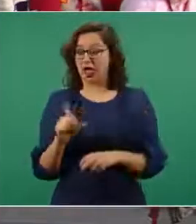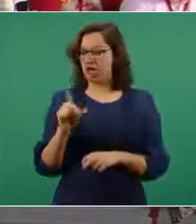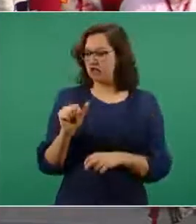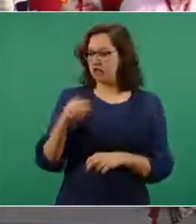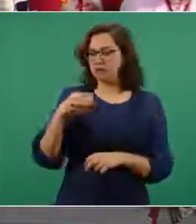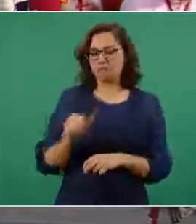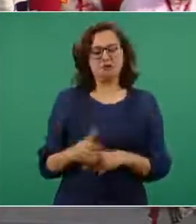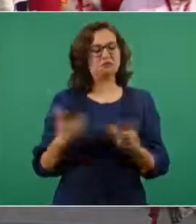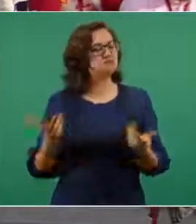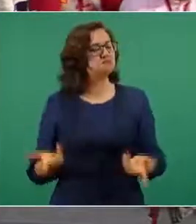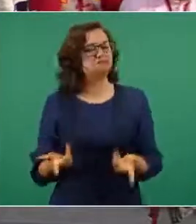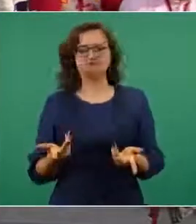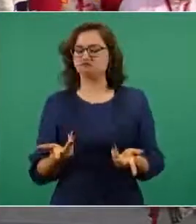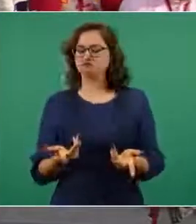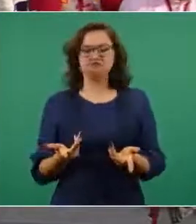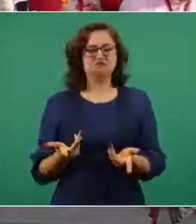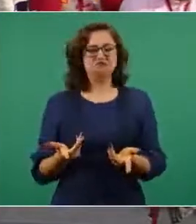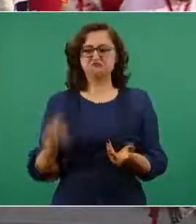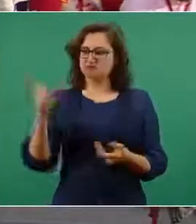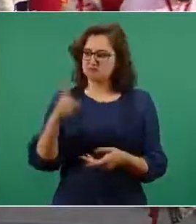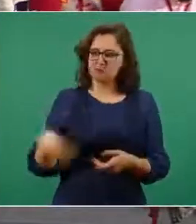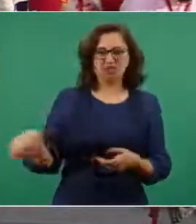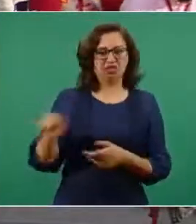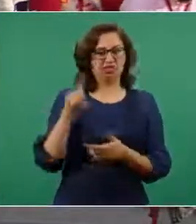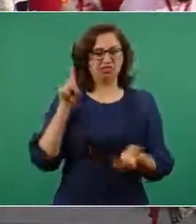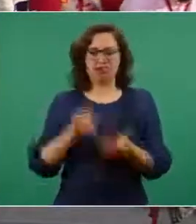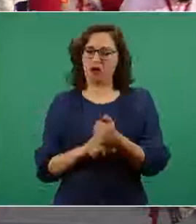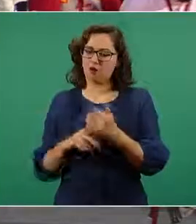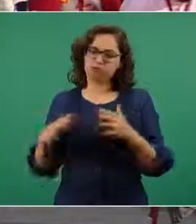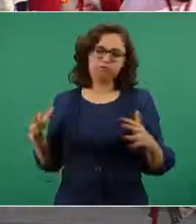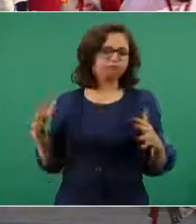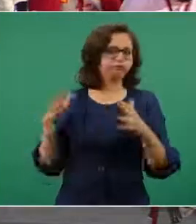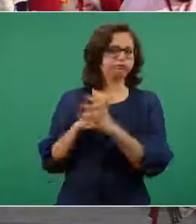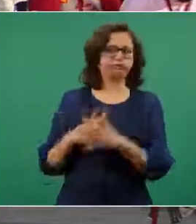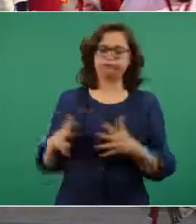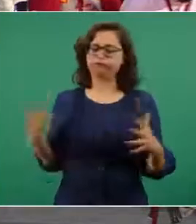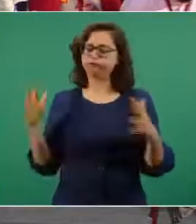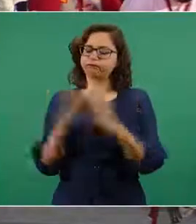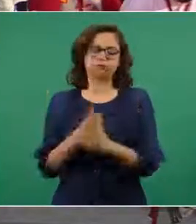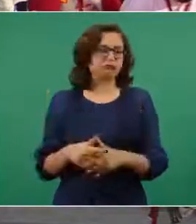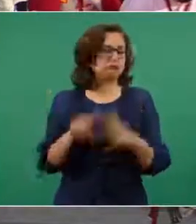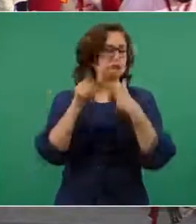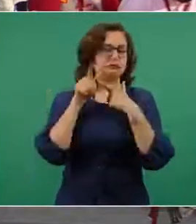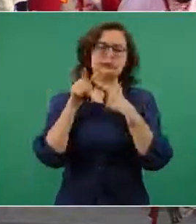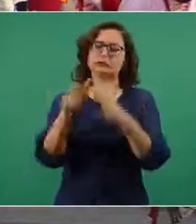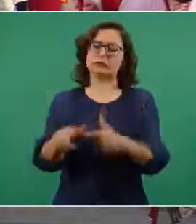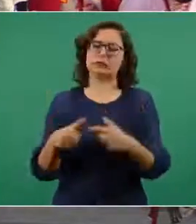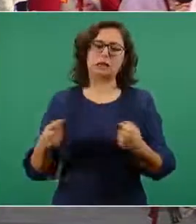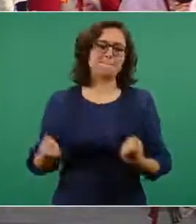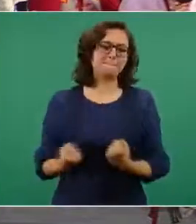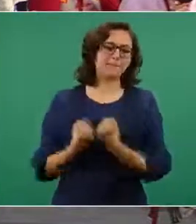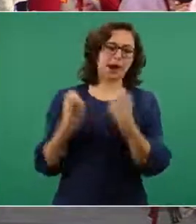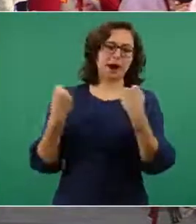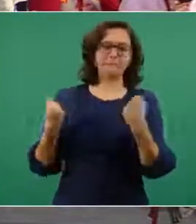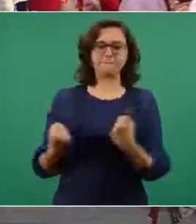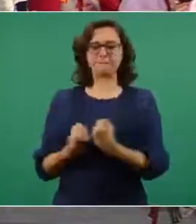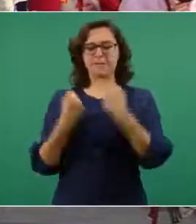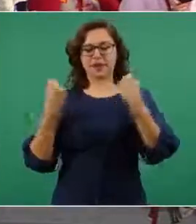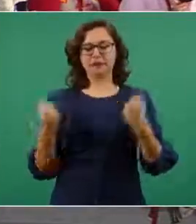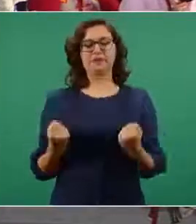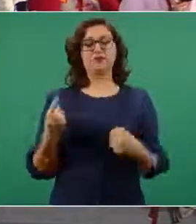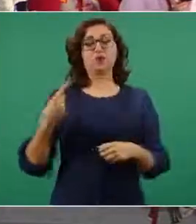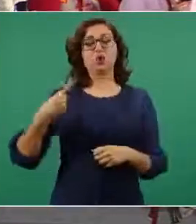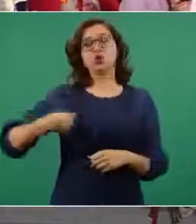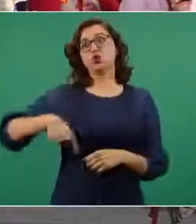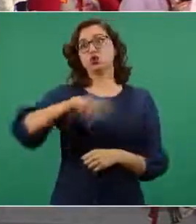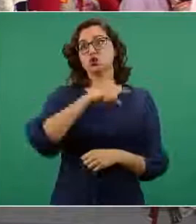otra vez, se han incrementado el último mes los disparos, las agresiones. Y nosotros le habíamos planteado